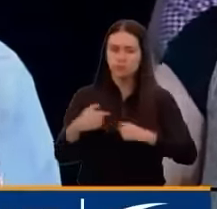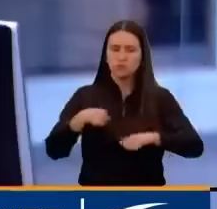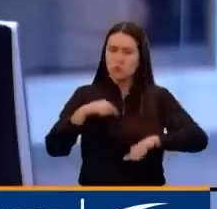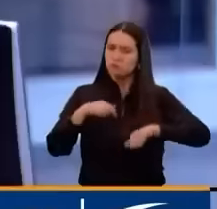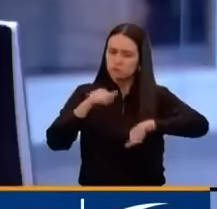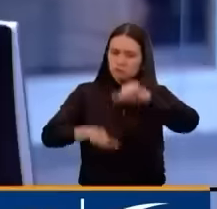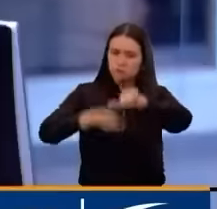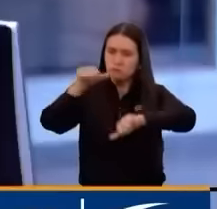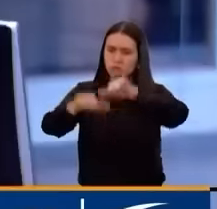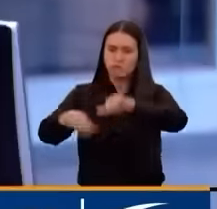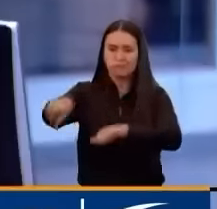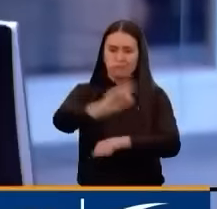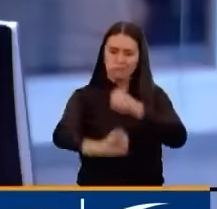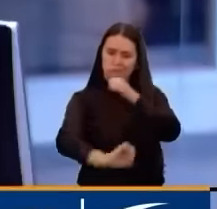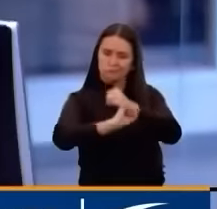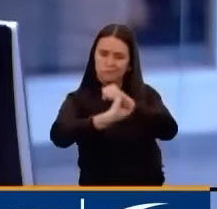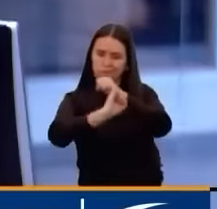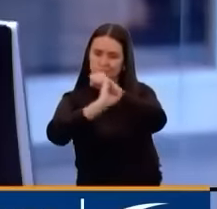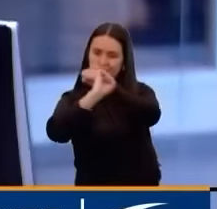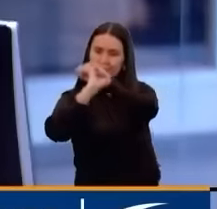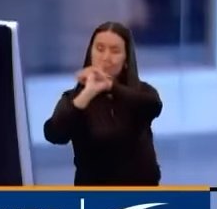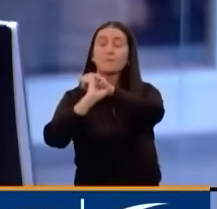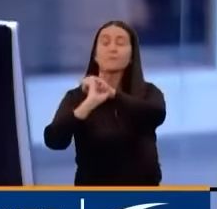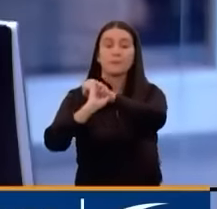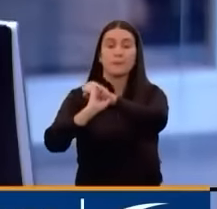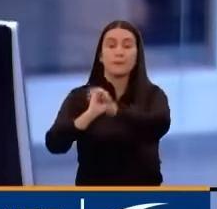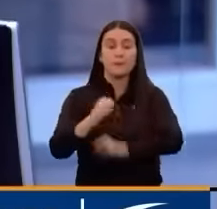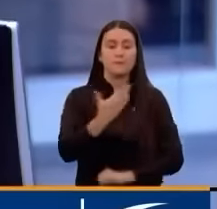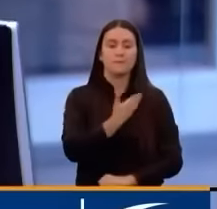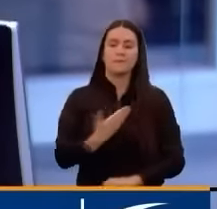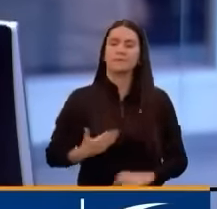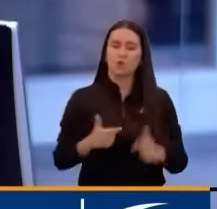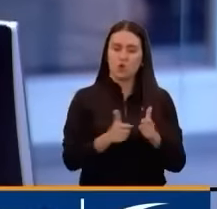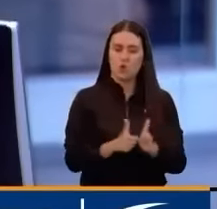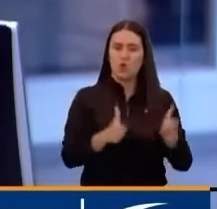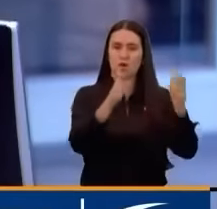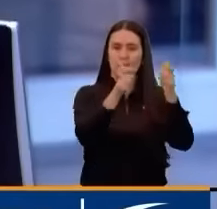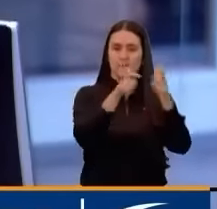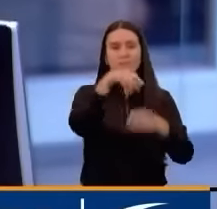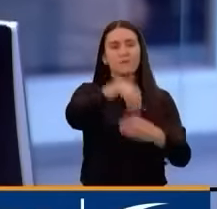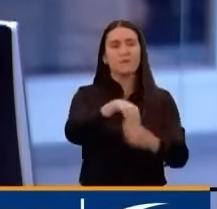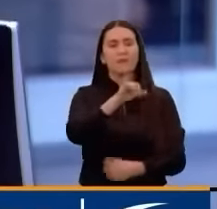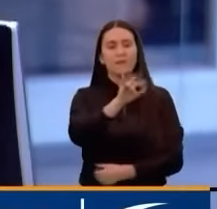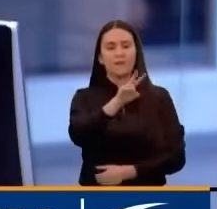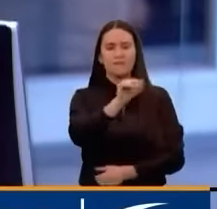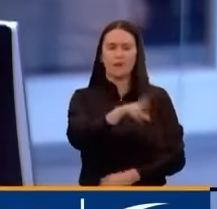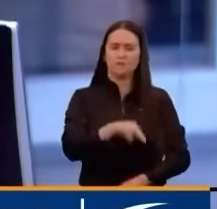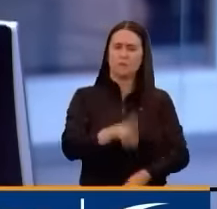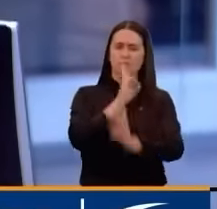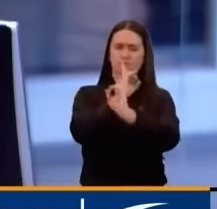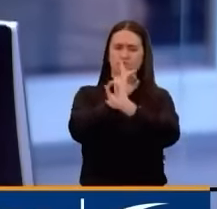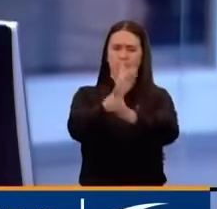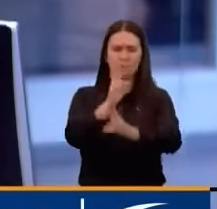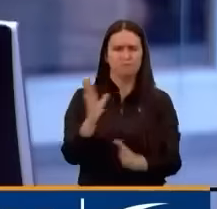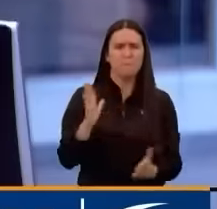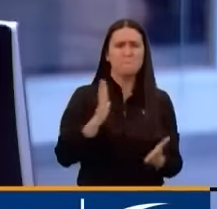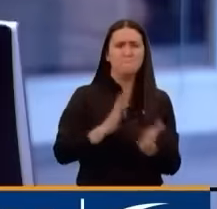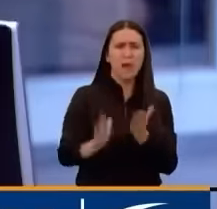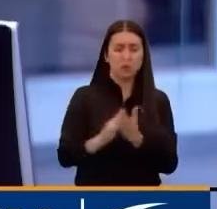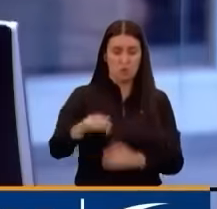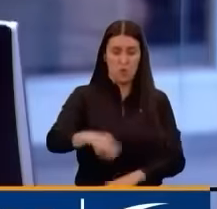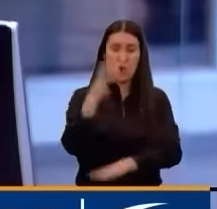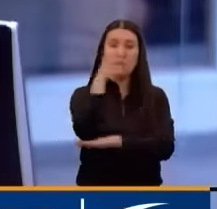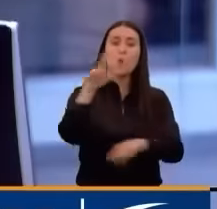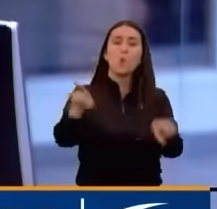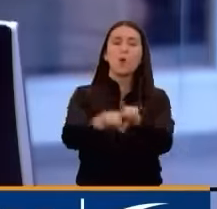digan. Pues hace algunos minutos el presidente del Congreso, Iván Name, se pronunció y dijo que el país no va a aceptar amenazas